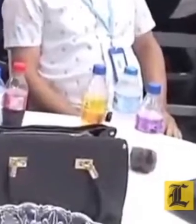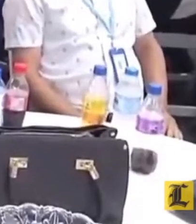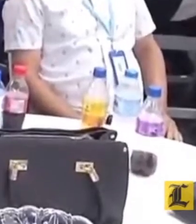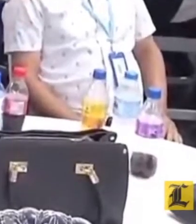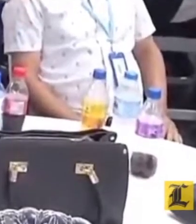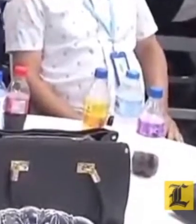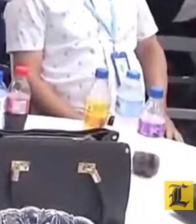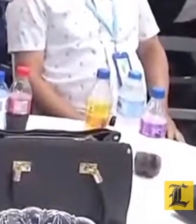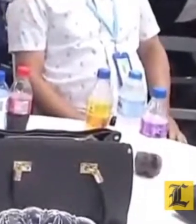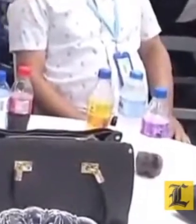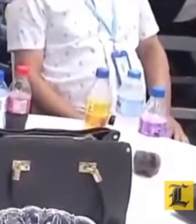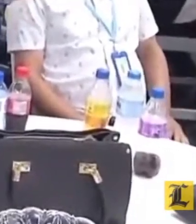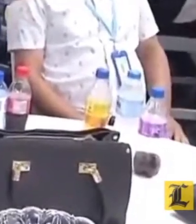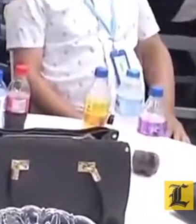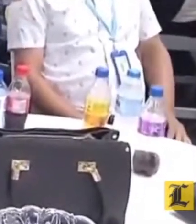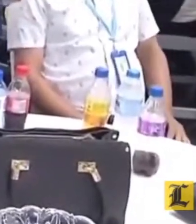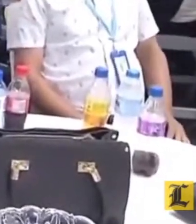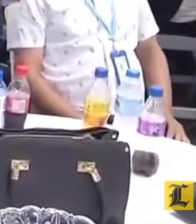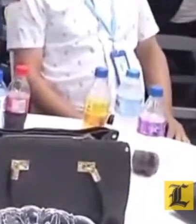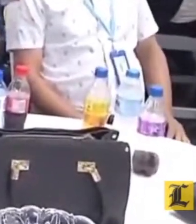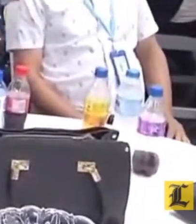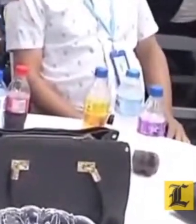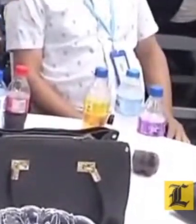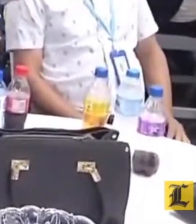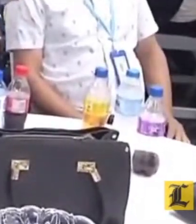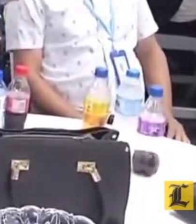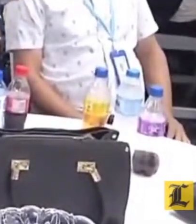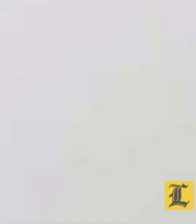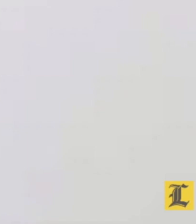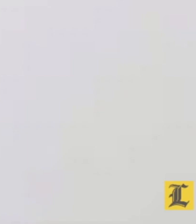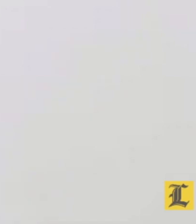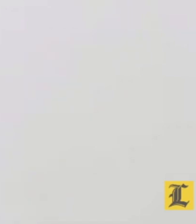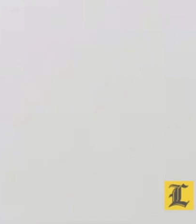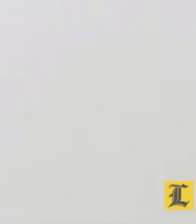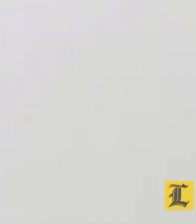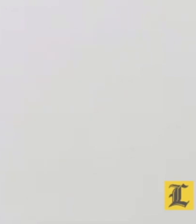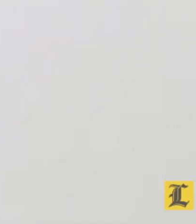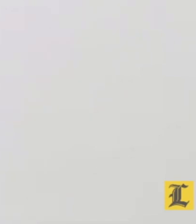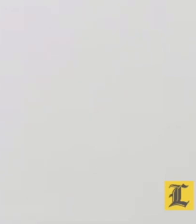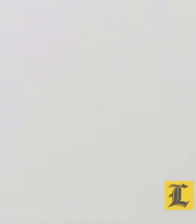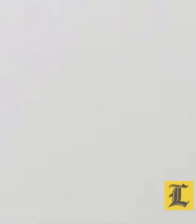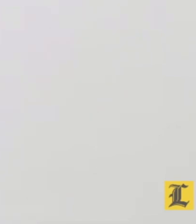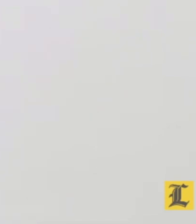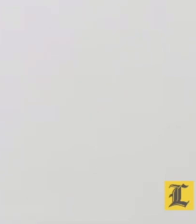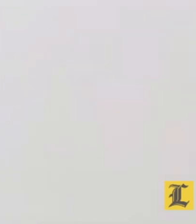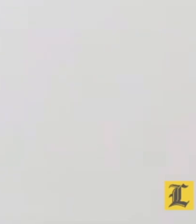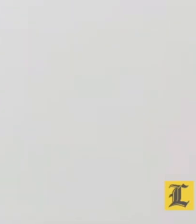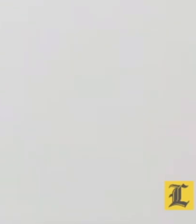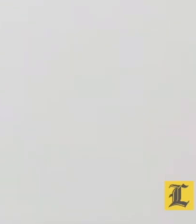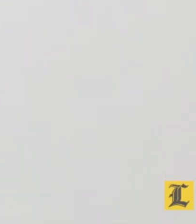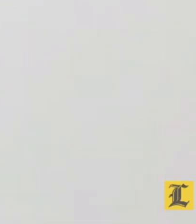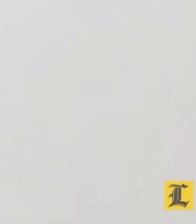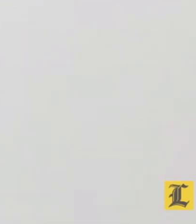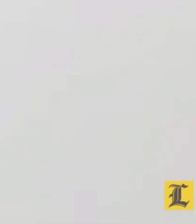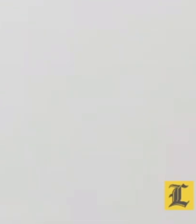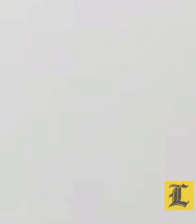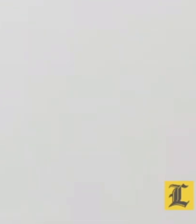Excelentísimo señor presidente constitucional de la República Dominicana, Luis Rodolfo Abinader